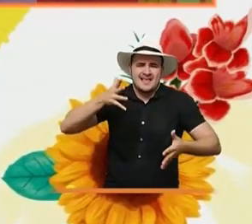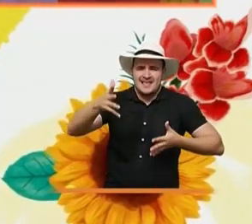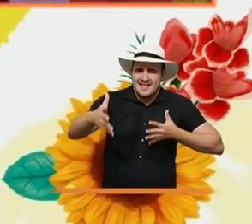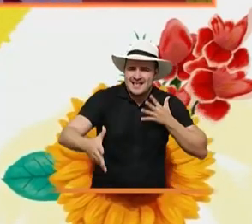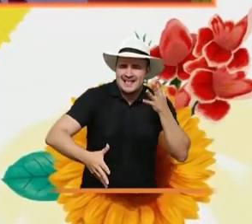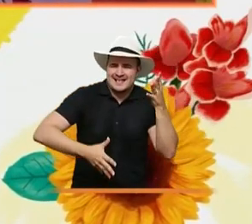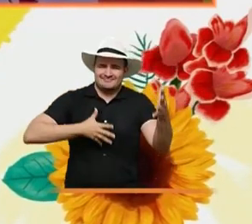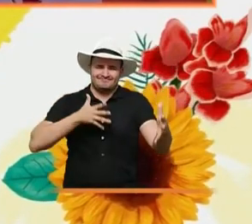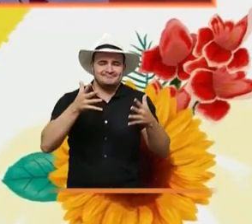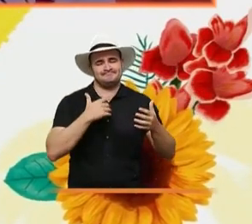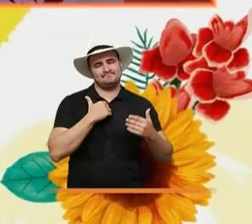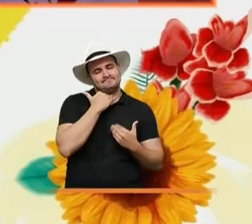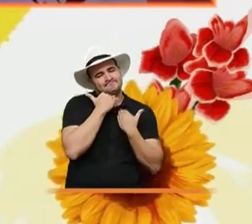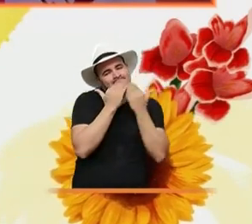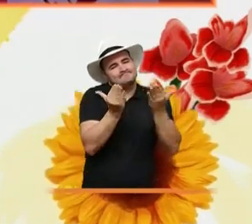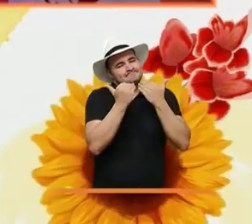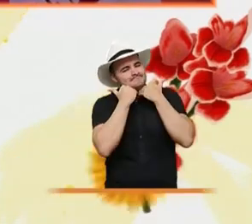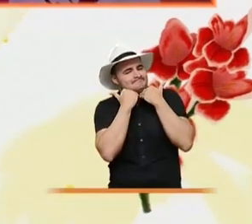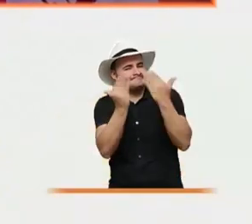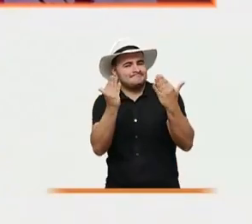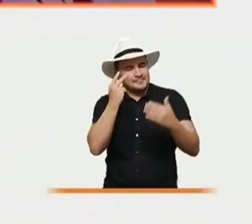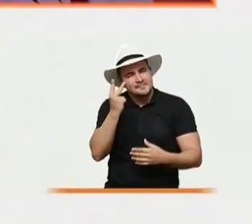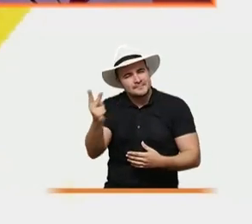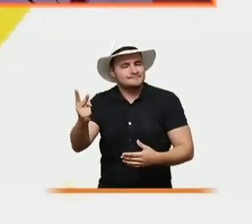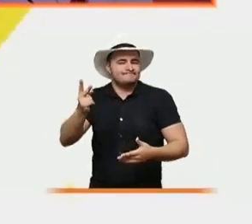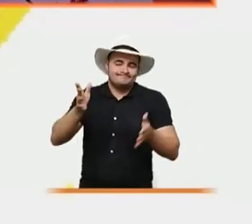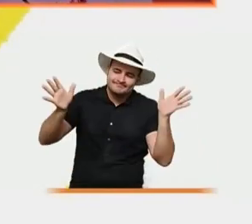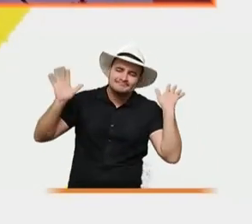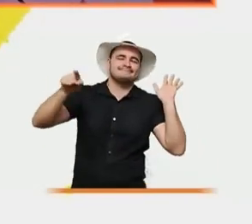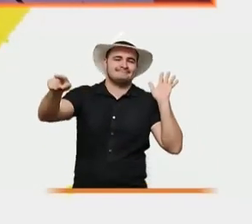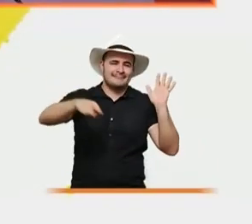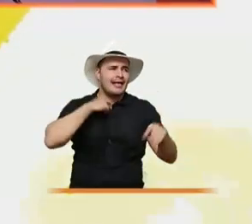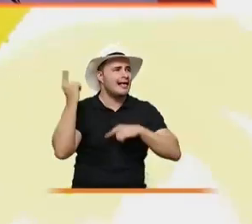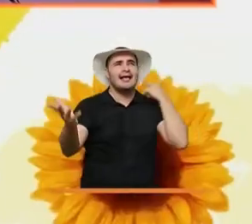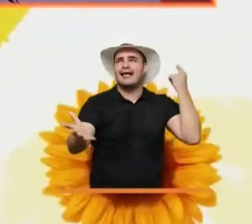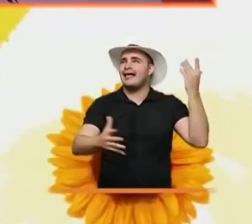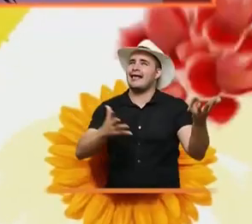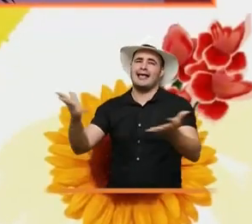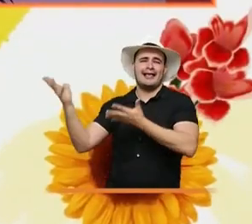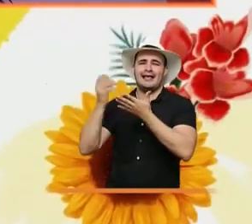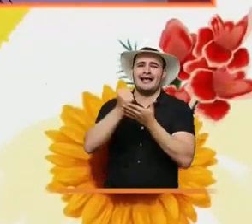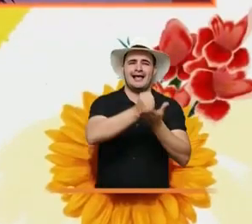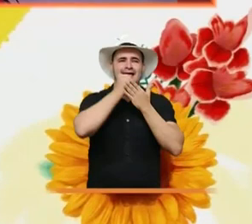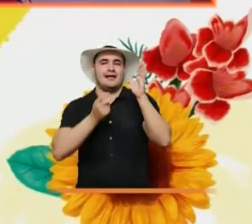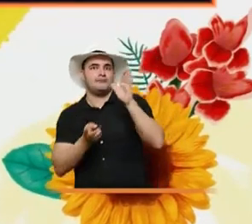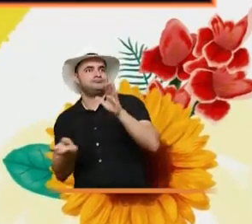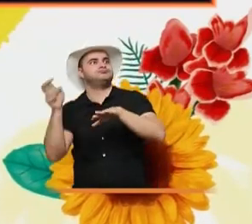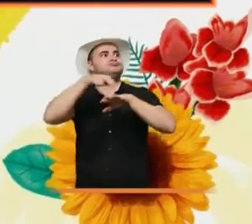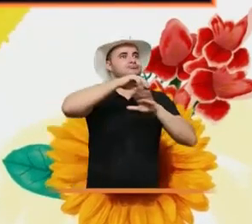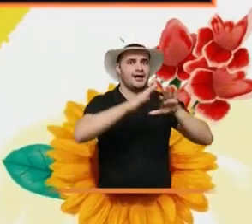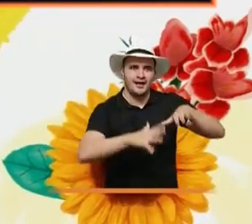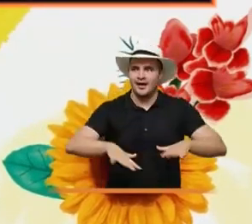pero yo no sé ese fue rescatado del galeón san jose